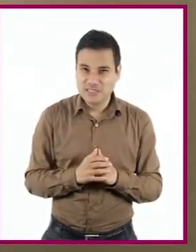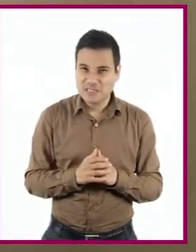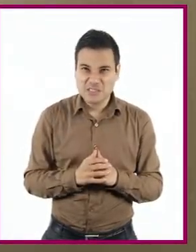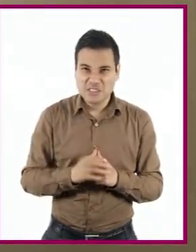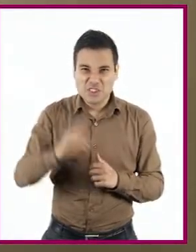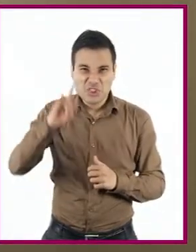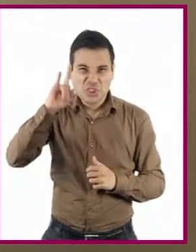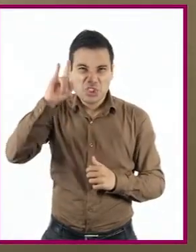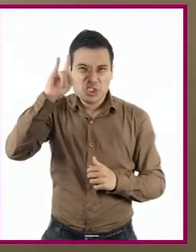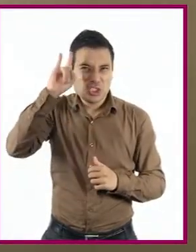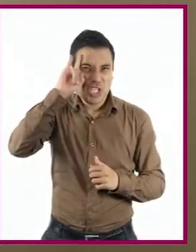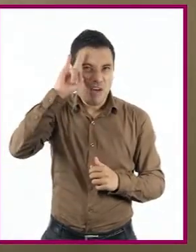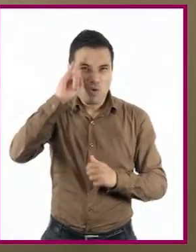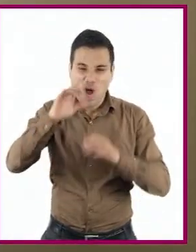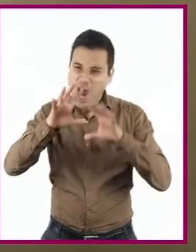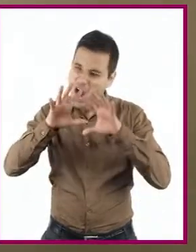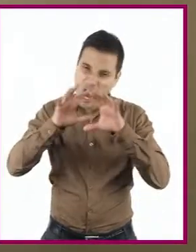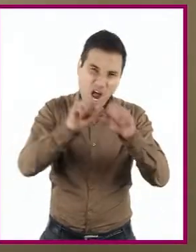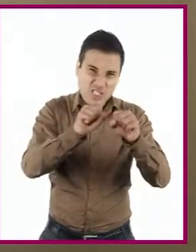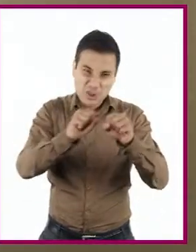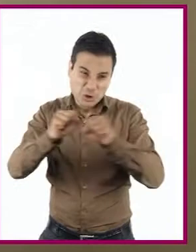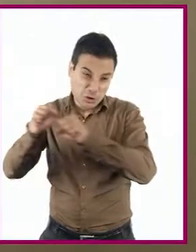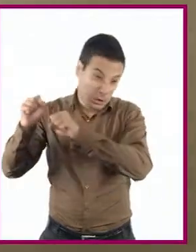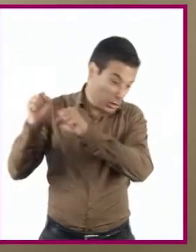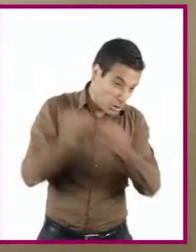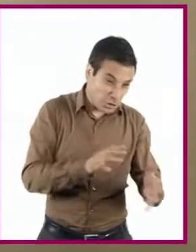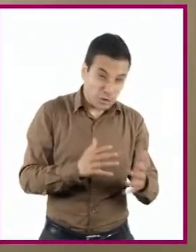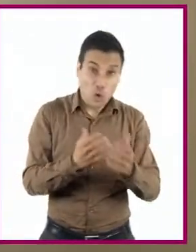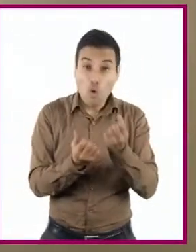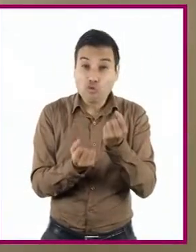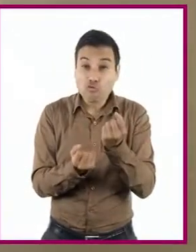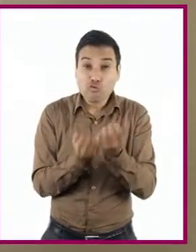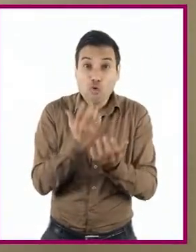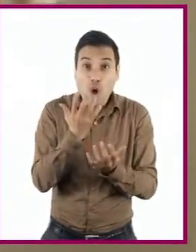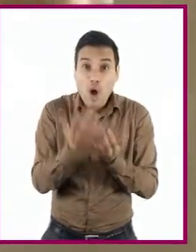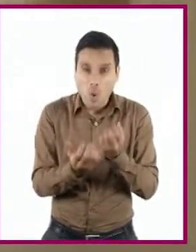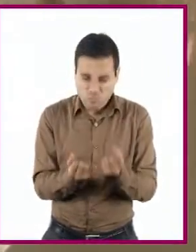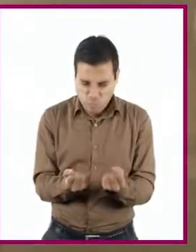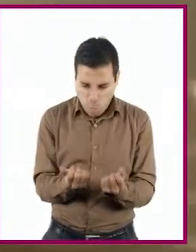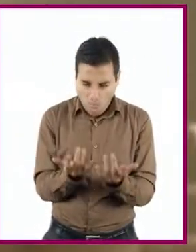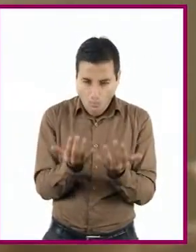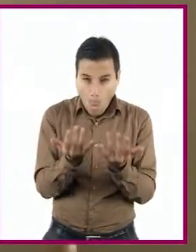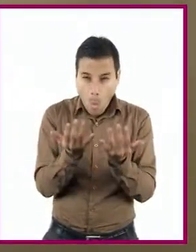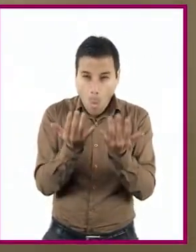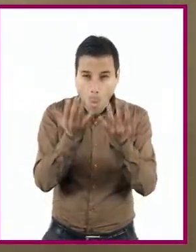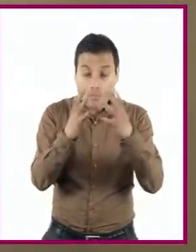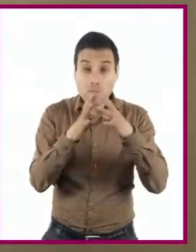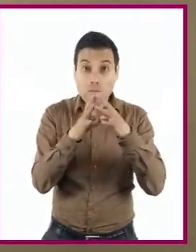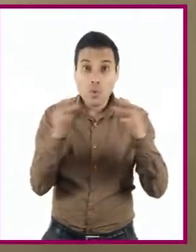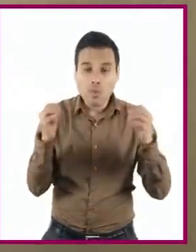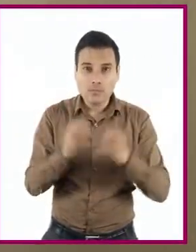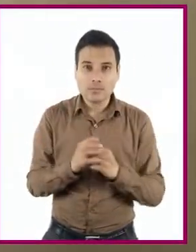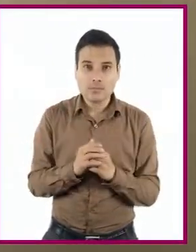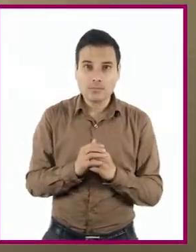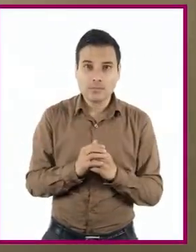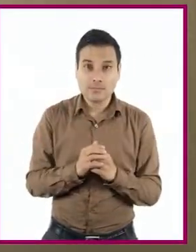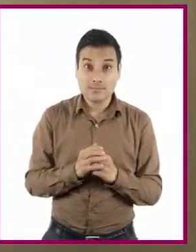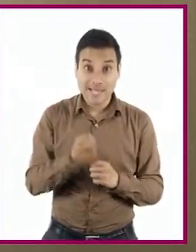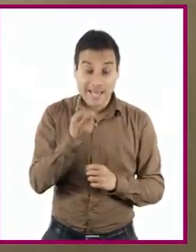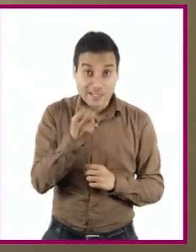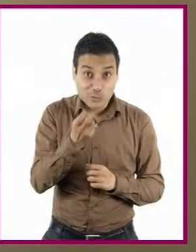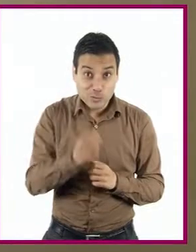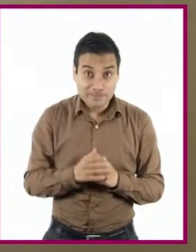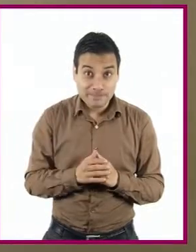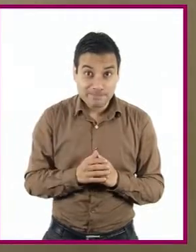lo aventó al fuego y como era demonio ogro, ¡fa!, con una llamarada desapareció. Y fue así como desde